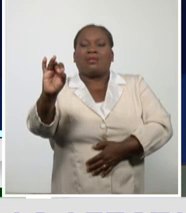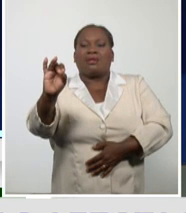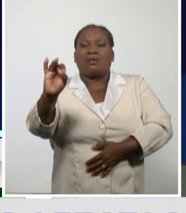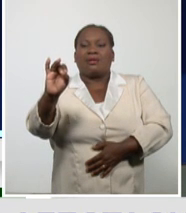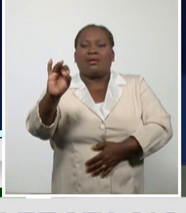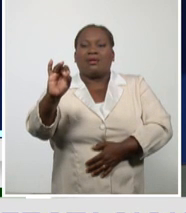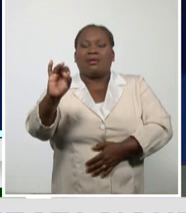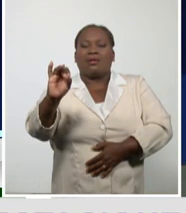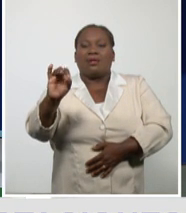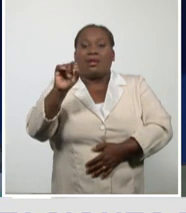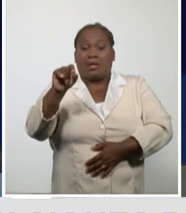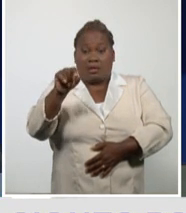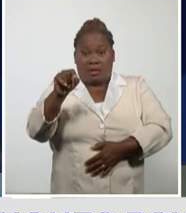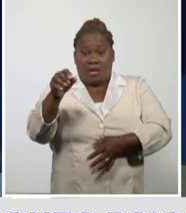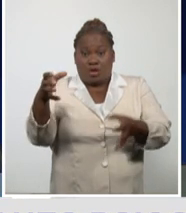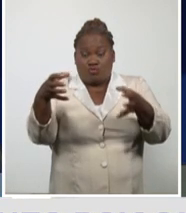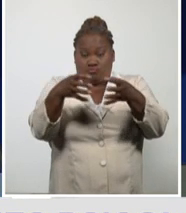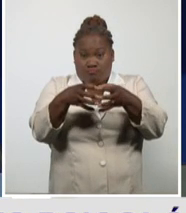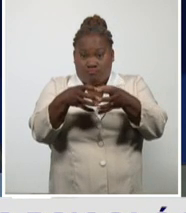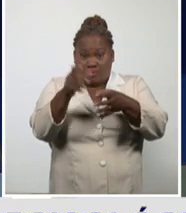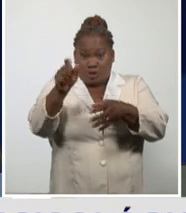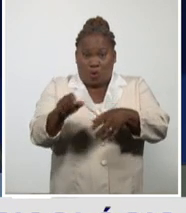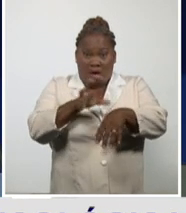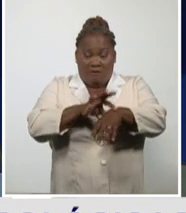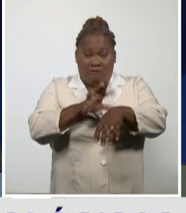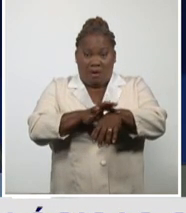se concentran en